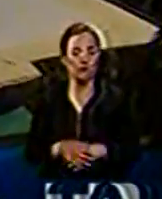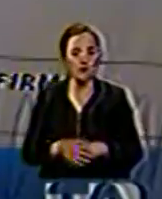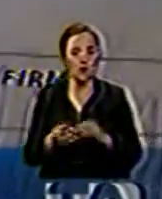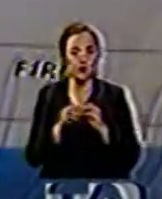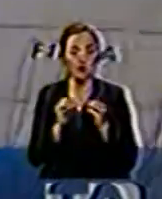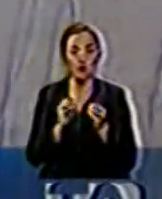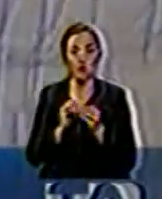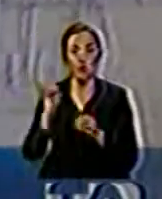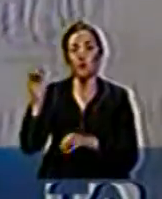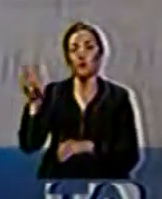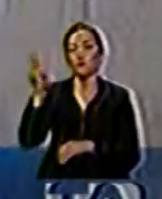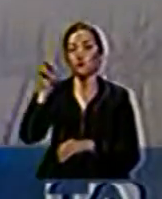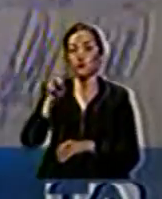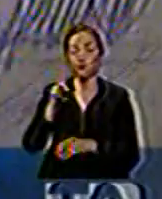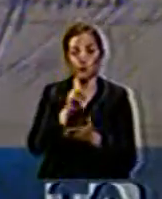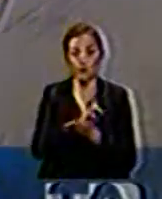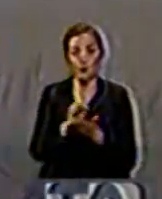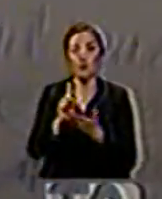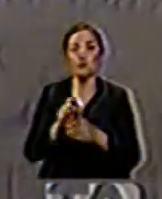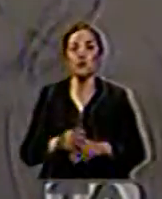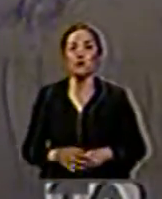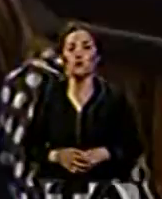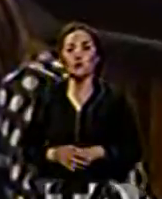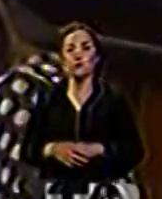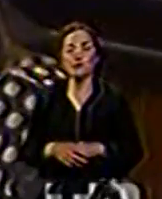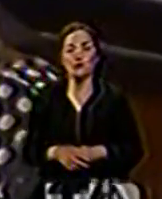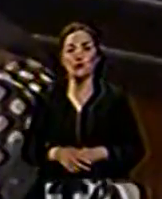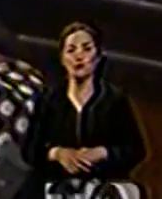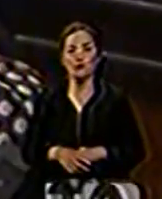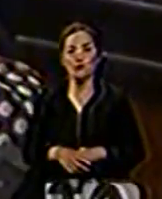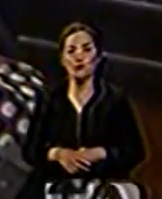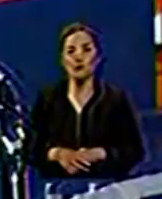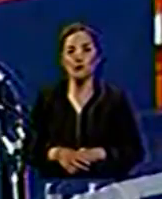de Creo, que será esta semana. En Quito, Andrea Samaniego, 24 horas.